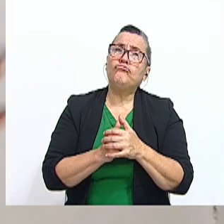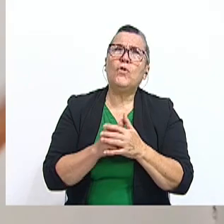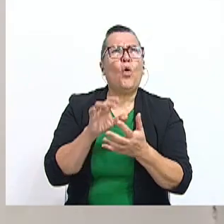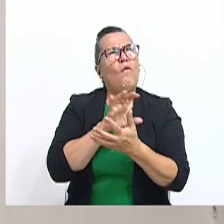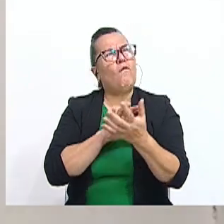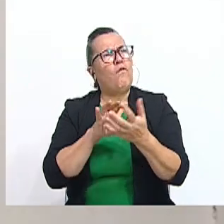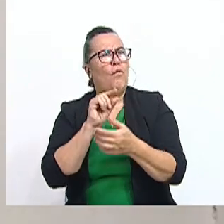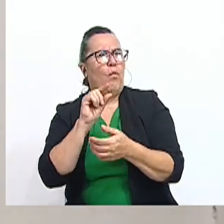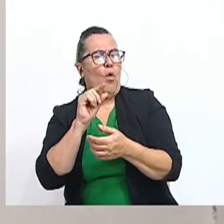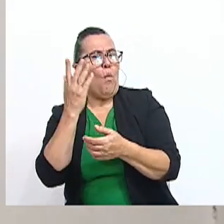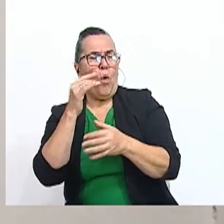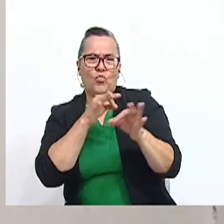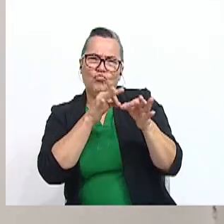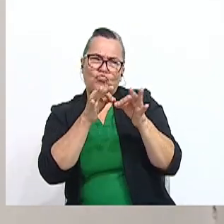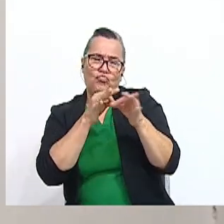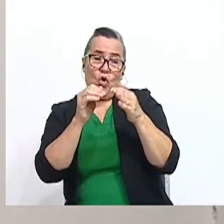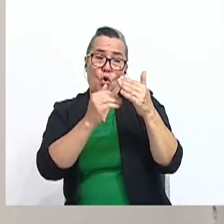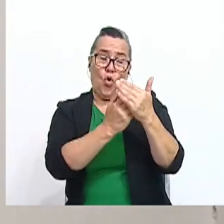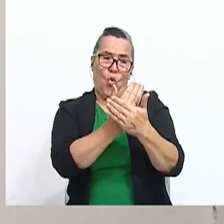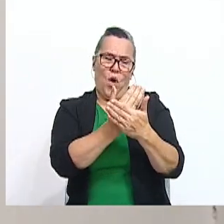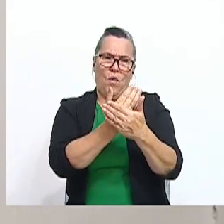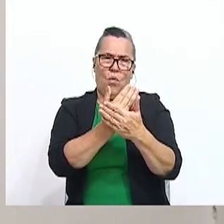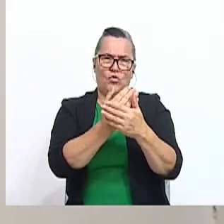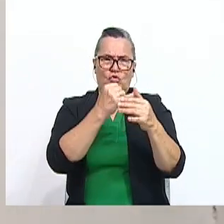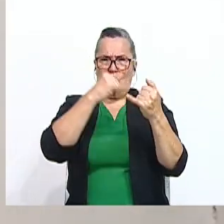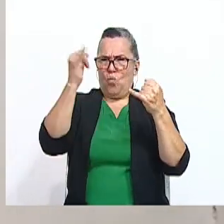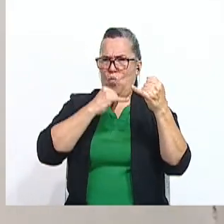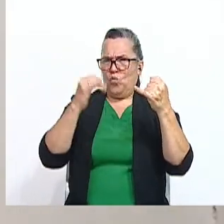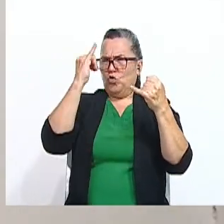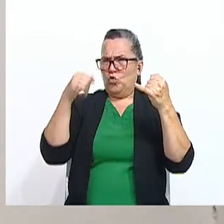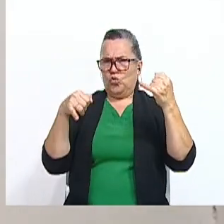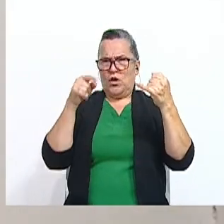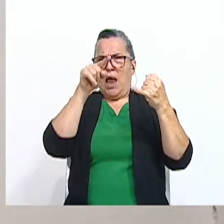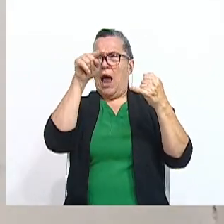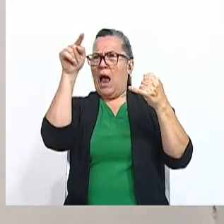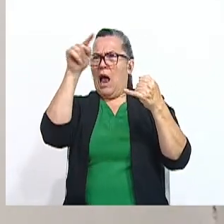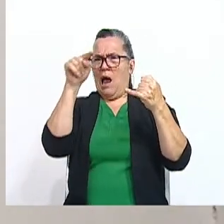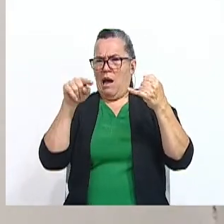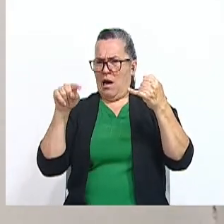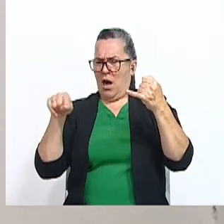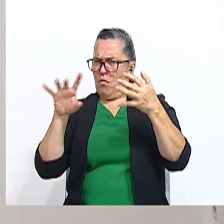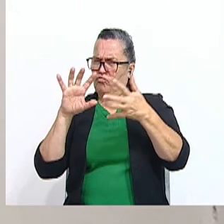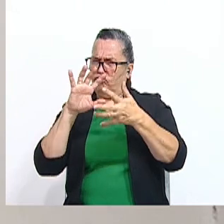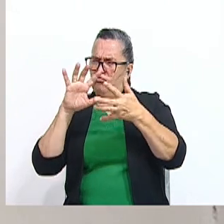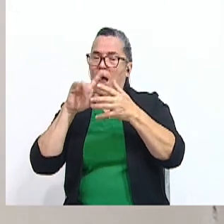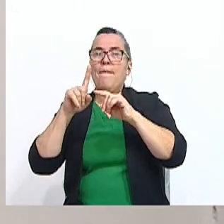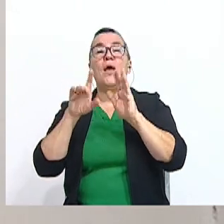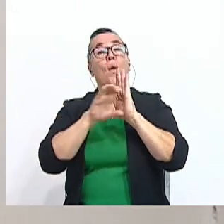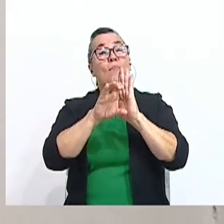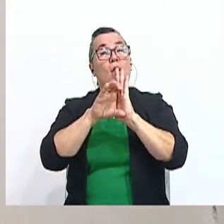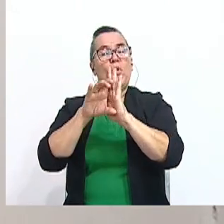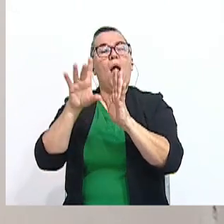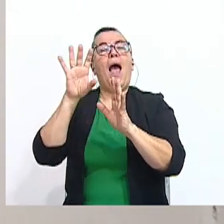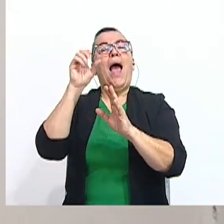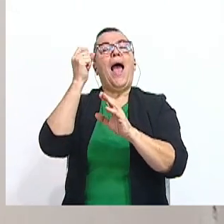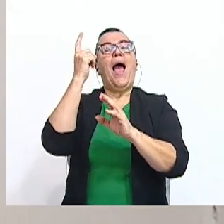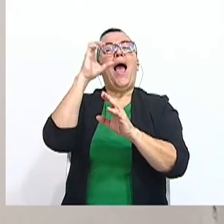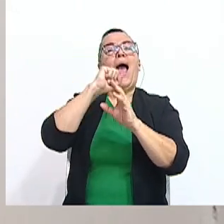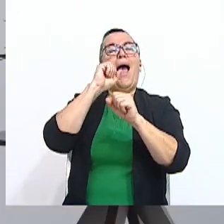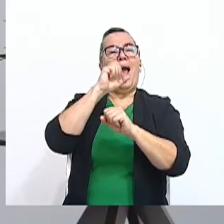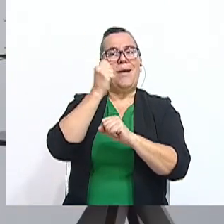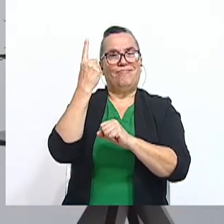Confusión, porque cuando se explicaba lo nuevo al ser tantos ángulos se me confundía, pero poco a poco con los ejemplos sí logré entender